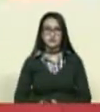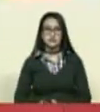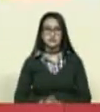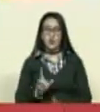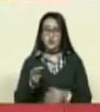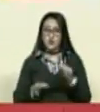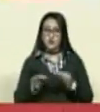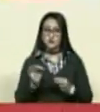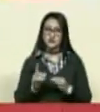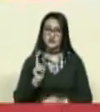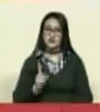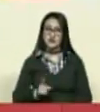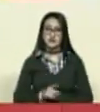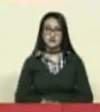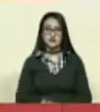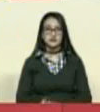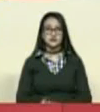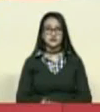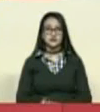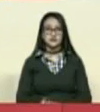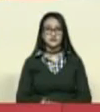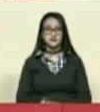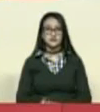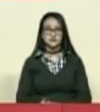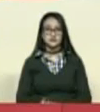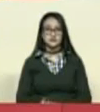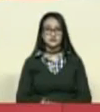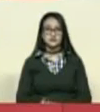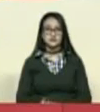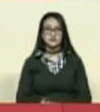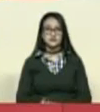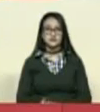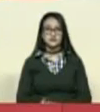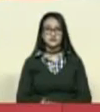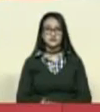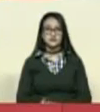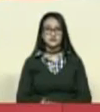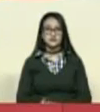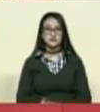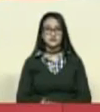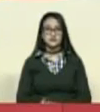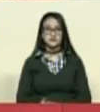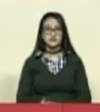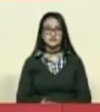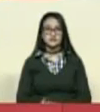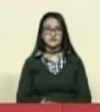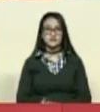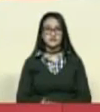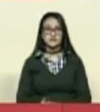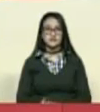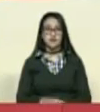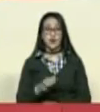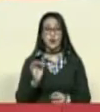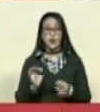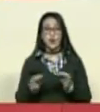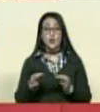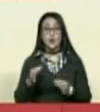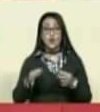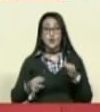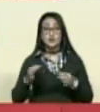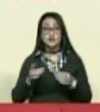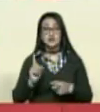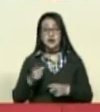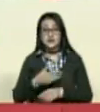Justicia, justicia, justicia, justicia. La justicia a veces tarda, pero llega.